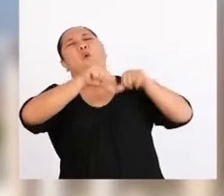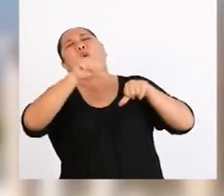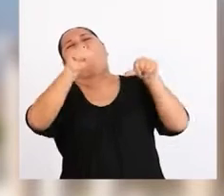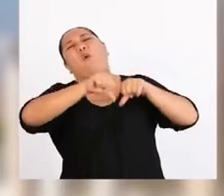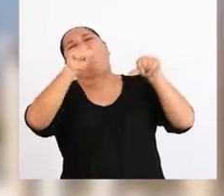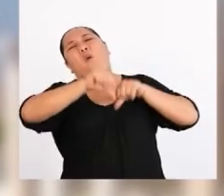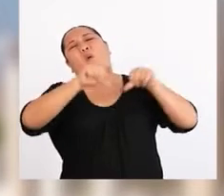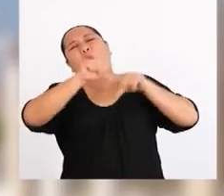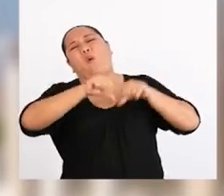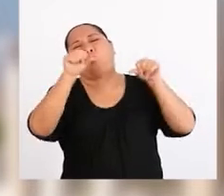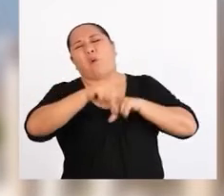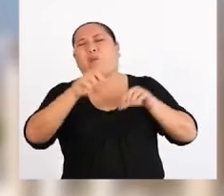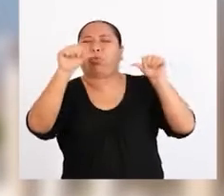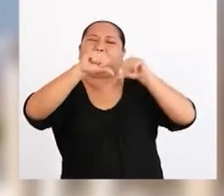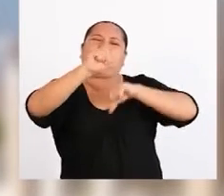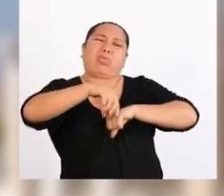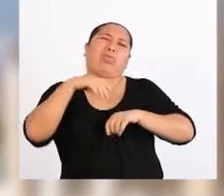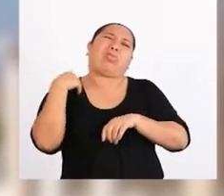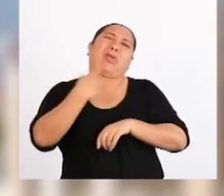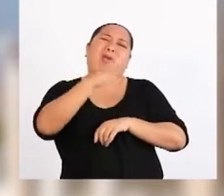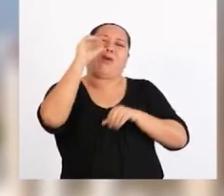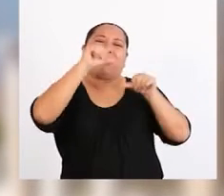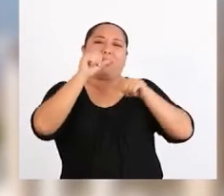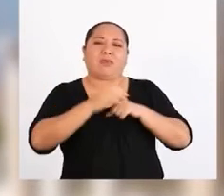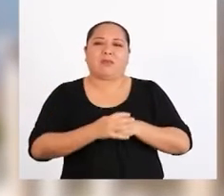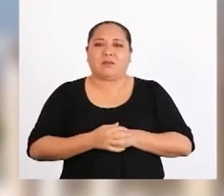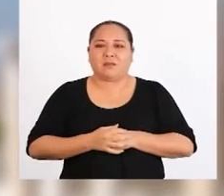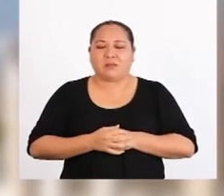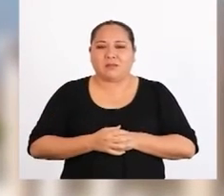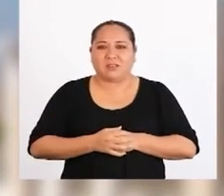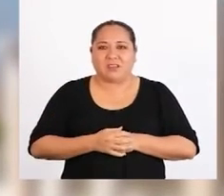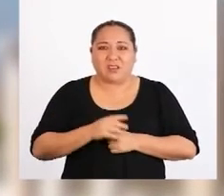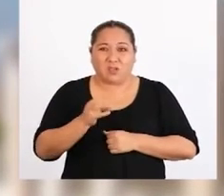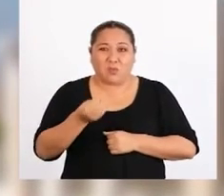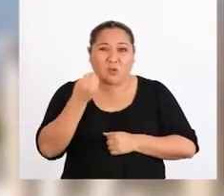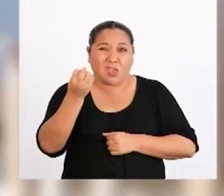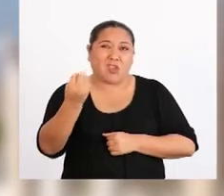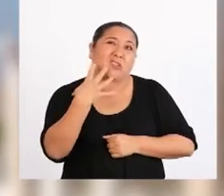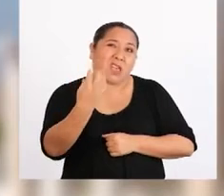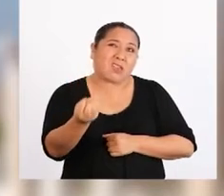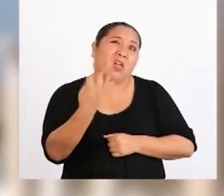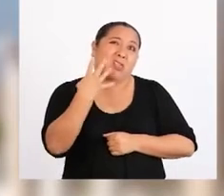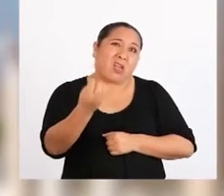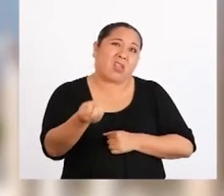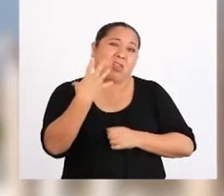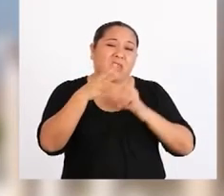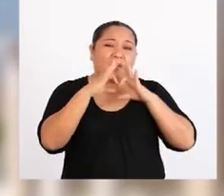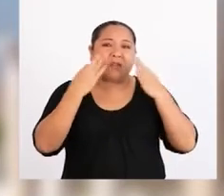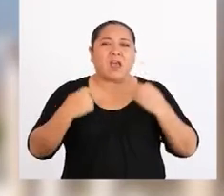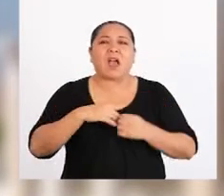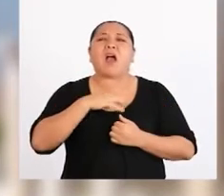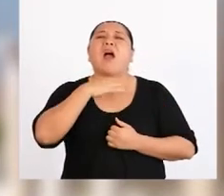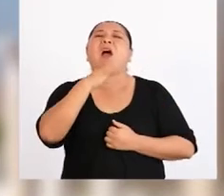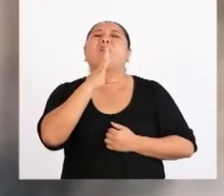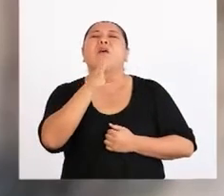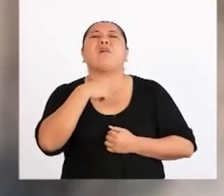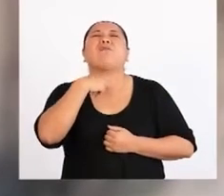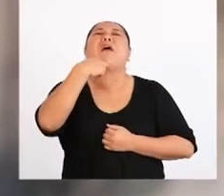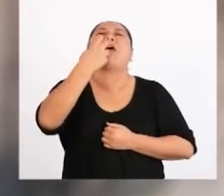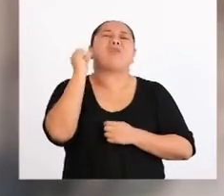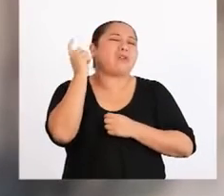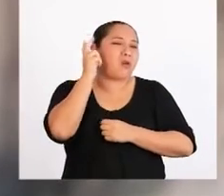ejercer nuestro rol Es un fracaso. de ciudadanos. ¿Para qué nos repites 10 veces la misma frase? Que hable más alto, no se